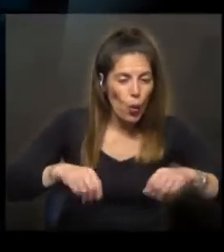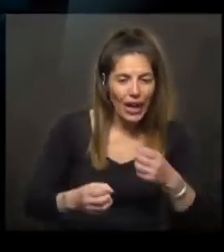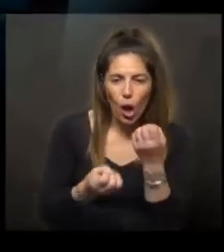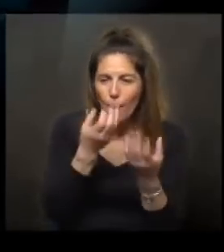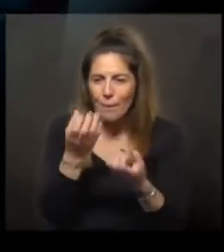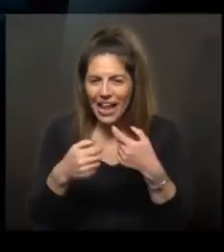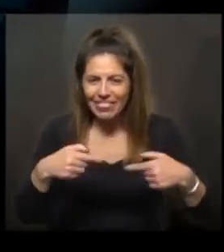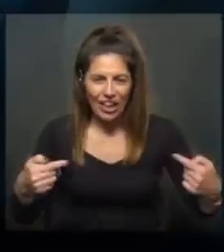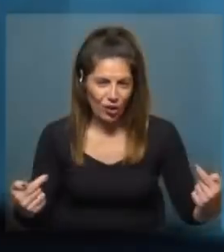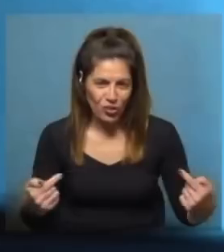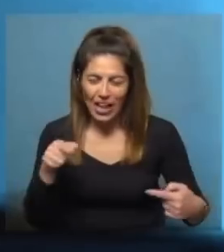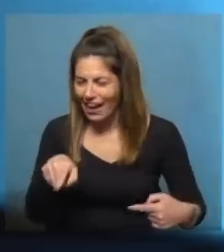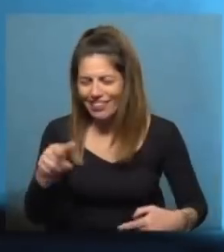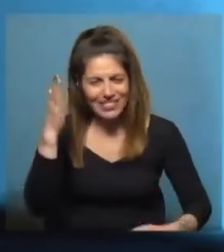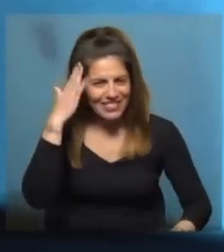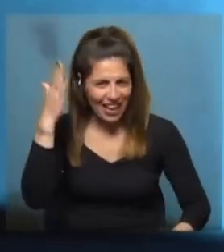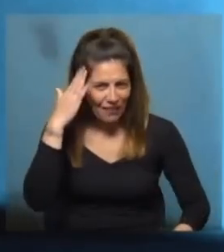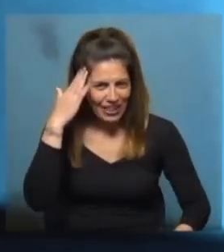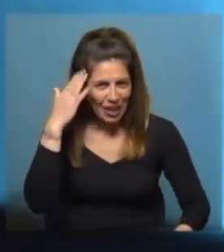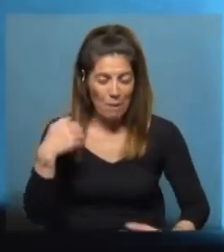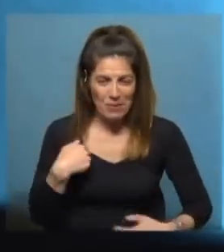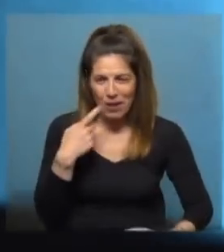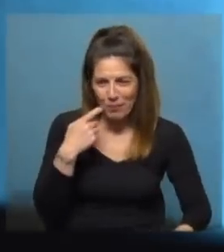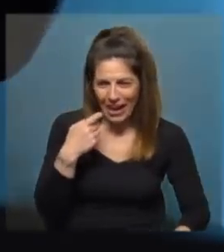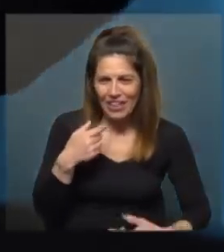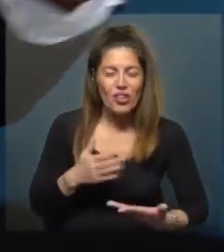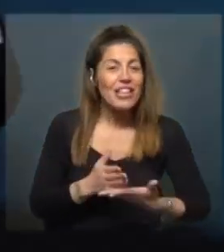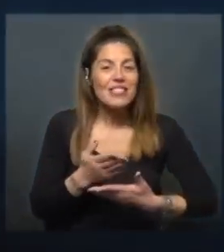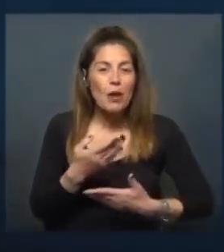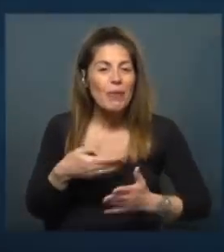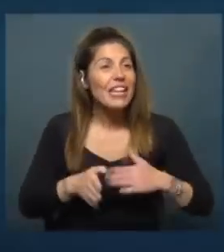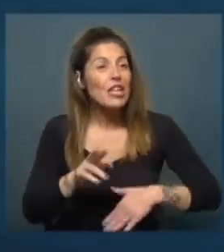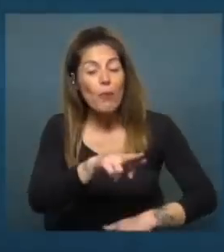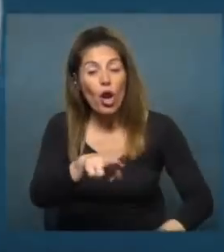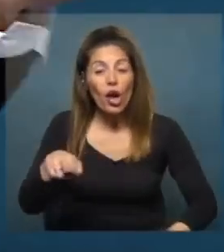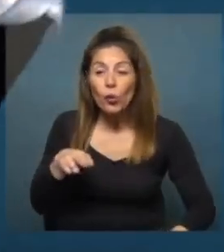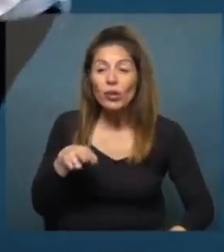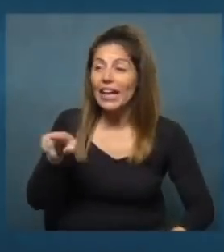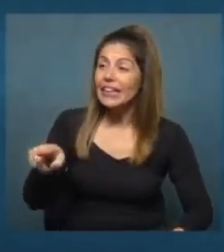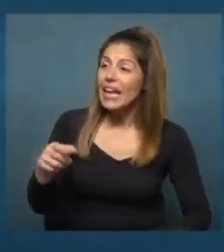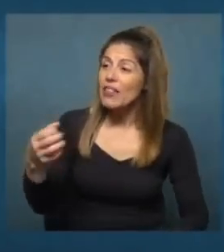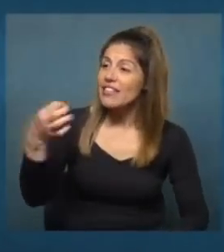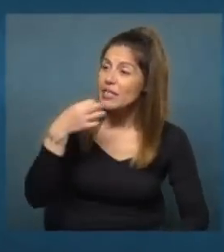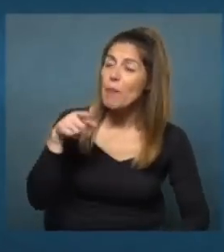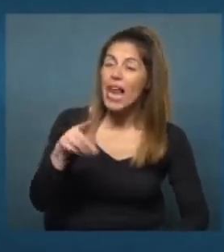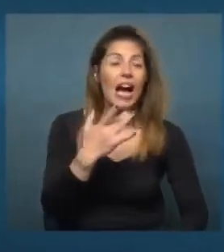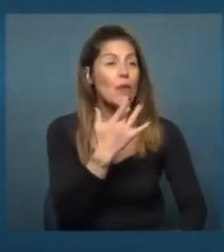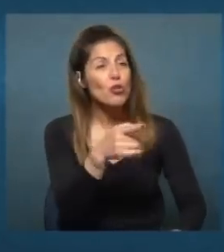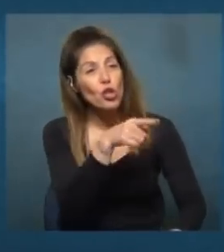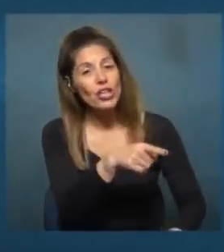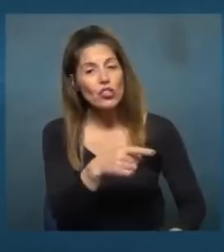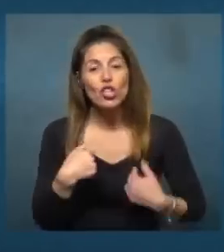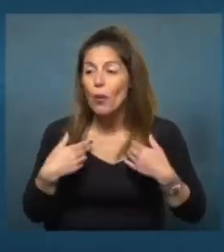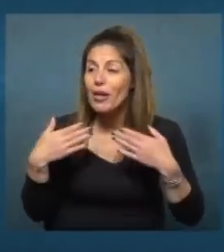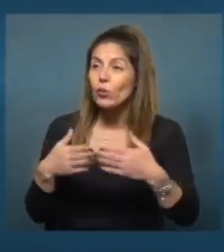cosas entonces toda la vida de ir en la ruta y decir mira qué hermoso que está este cultivo Y esto y esto Qué es y preguntarte y